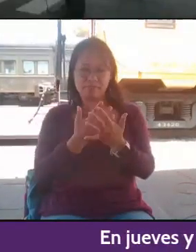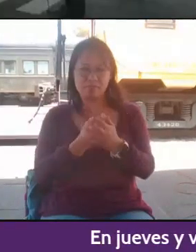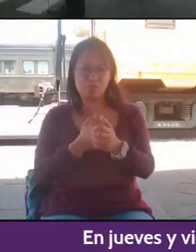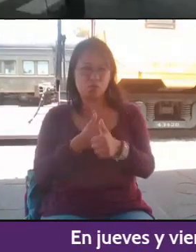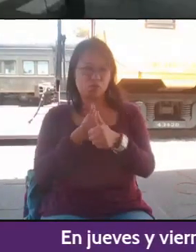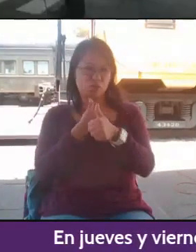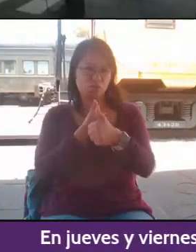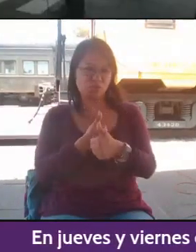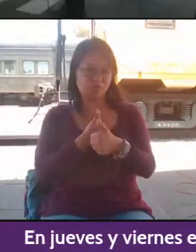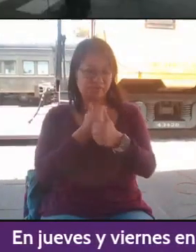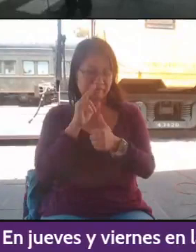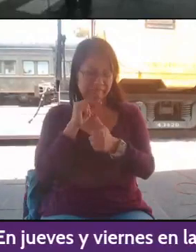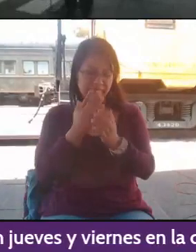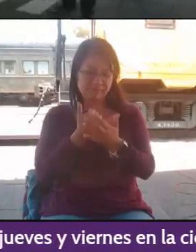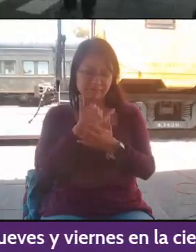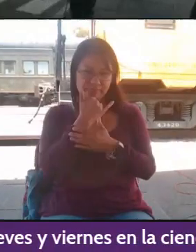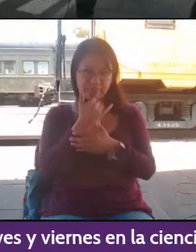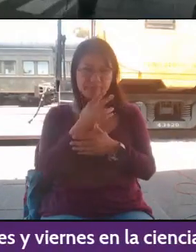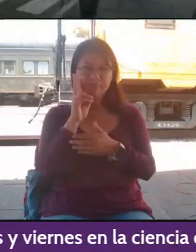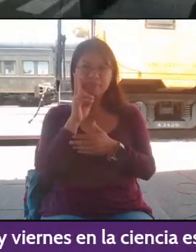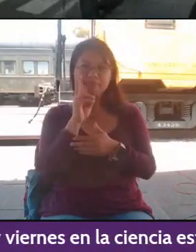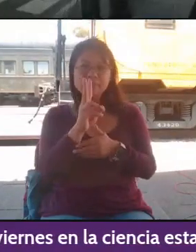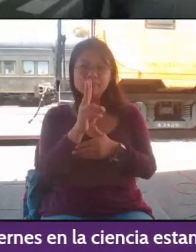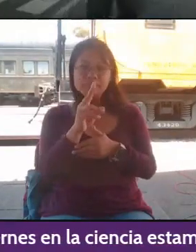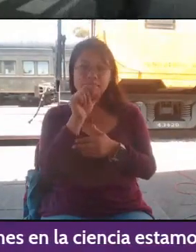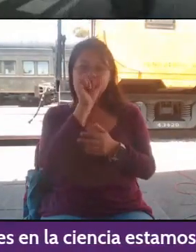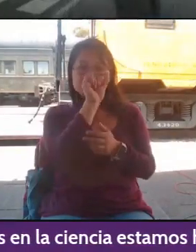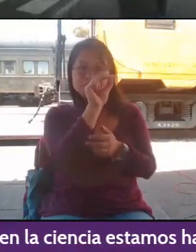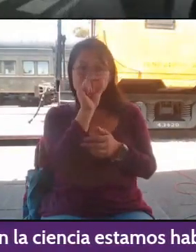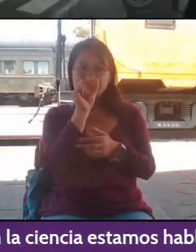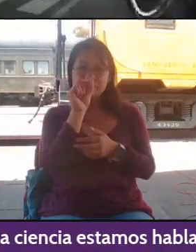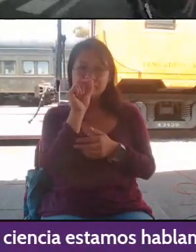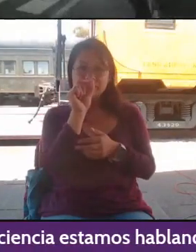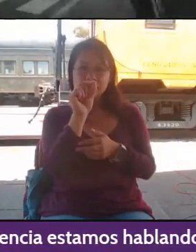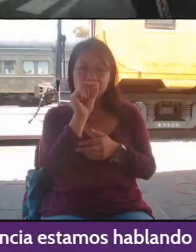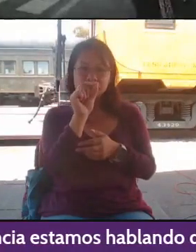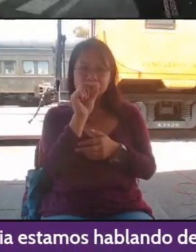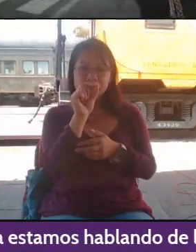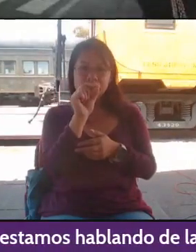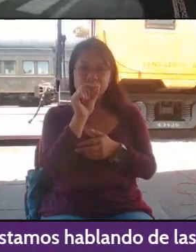más. Fíjense en los dos puntitos que aparecen aquí abajo.